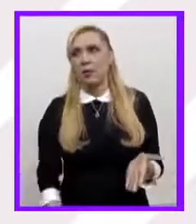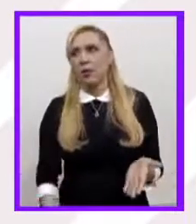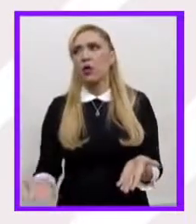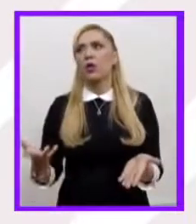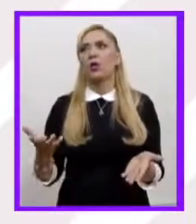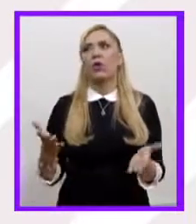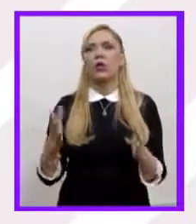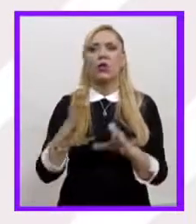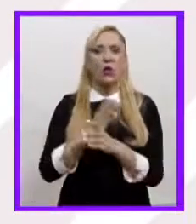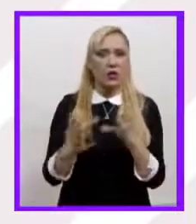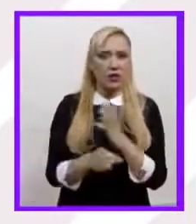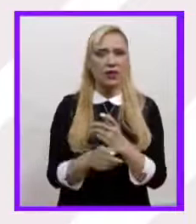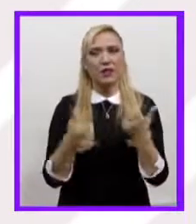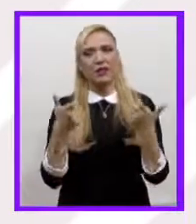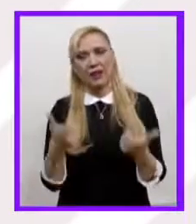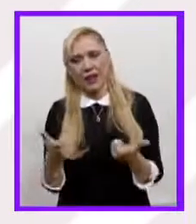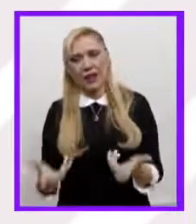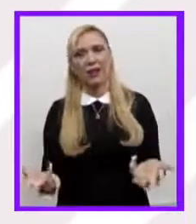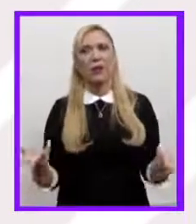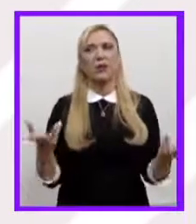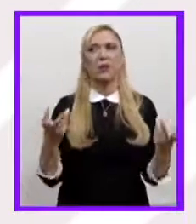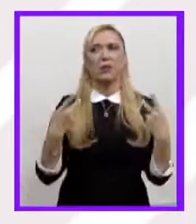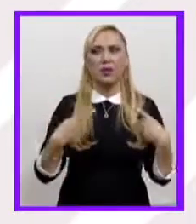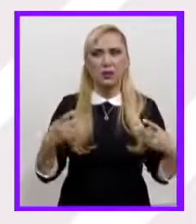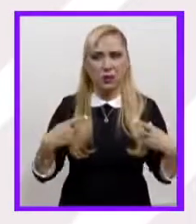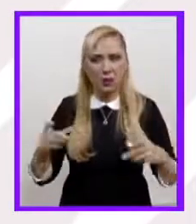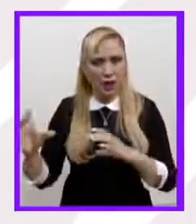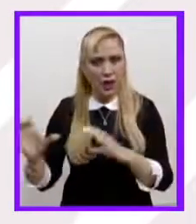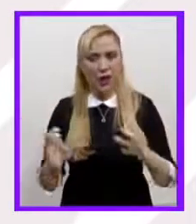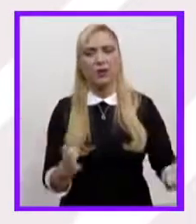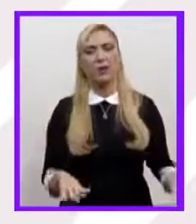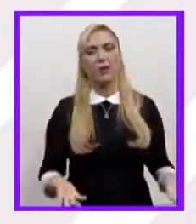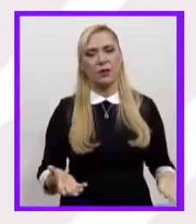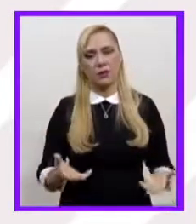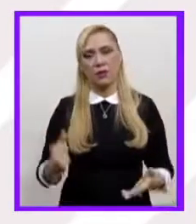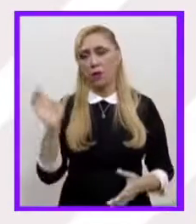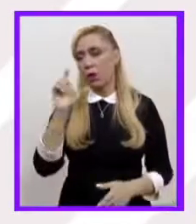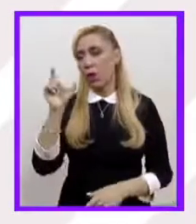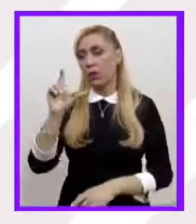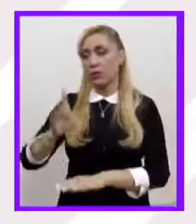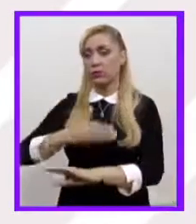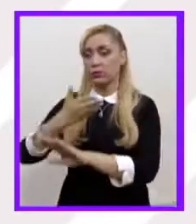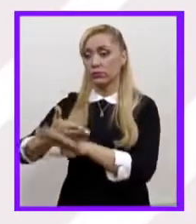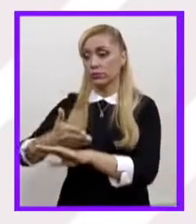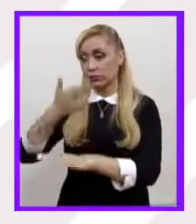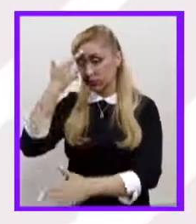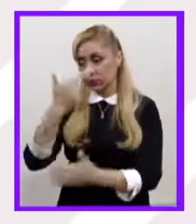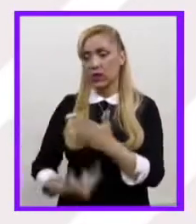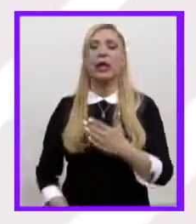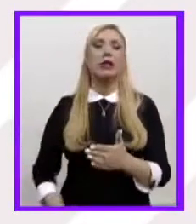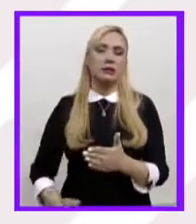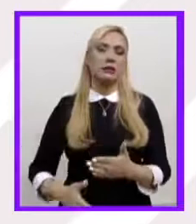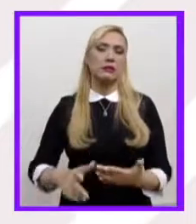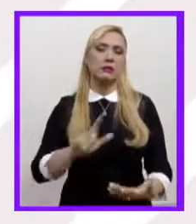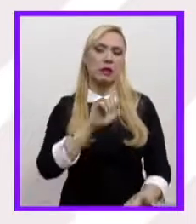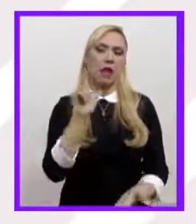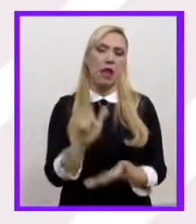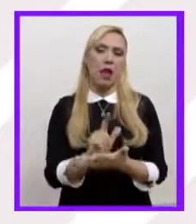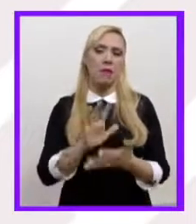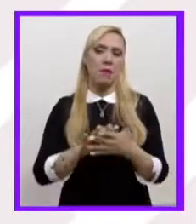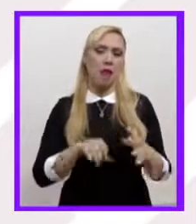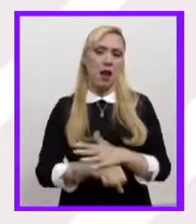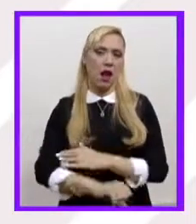del Código Penal, sino que vienen de otras leyes y que cuando ya se lesionaron, pues es cuando entra el derecho penal. Y se ha criticado mucho la